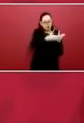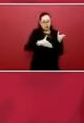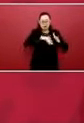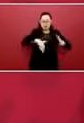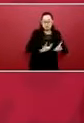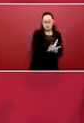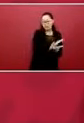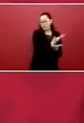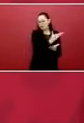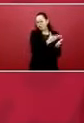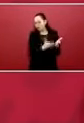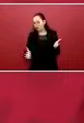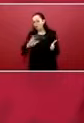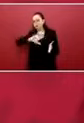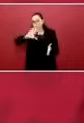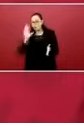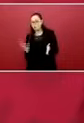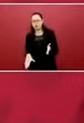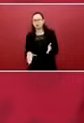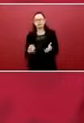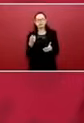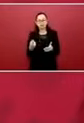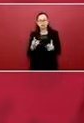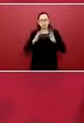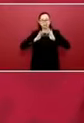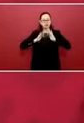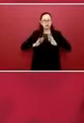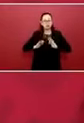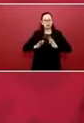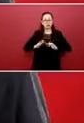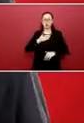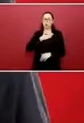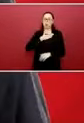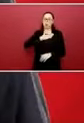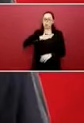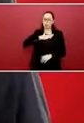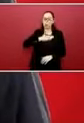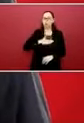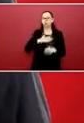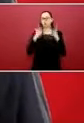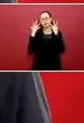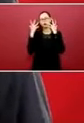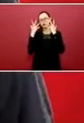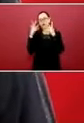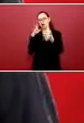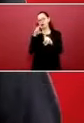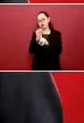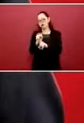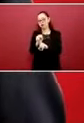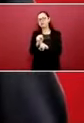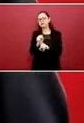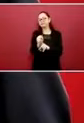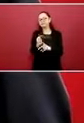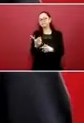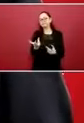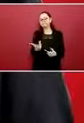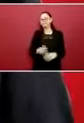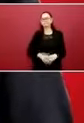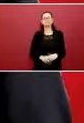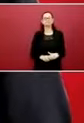hasta la tumba, que es un ideal de justicia social. Entonces,